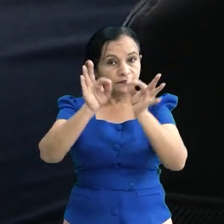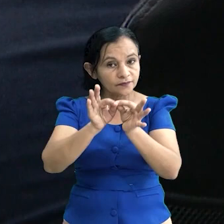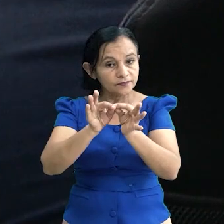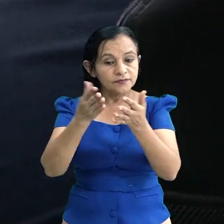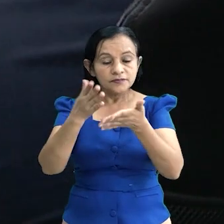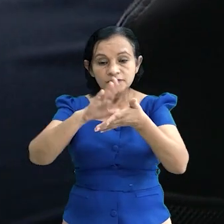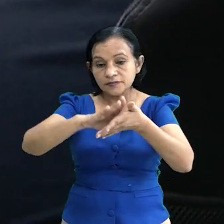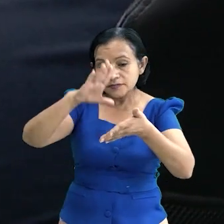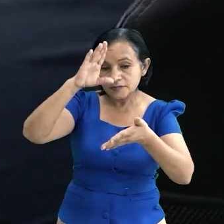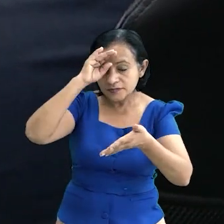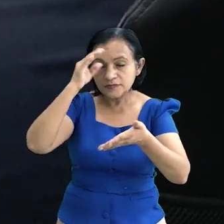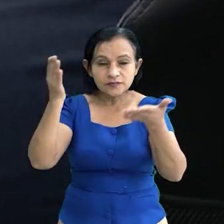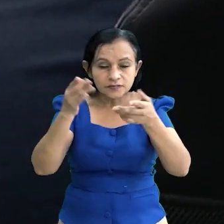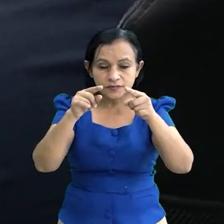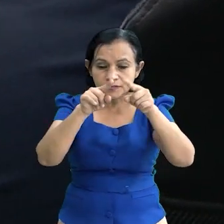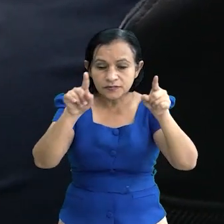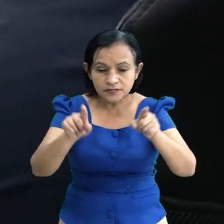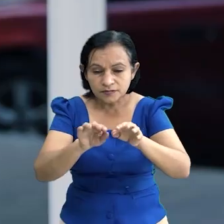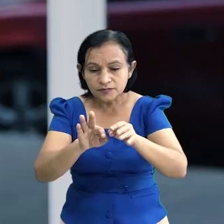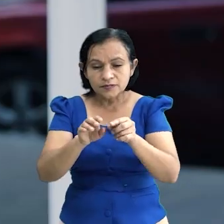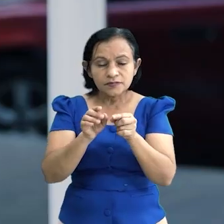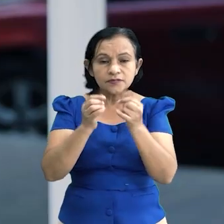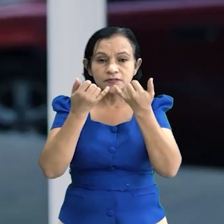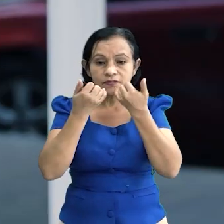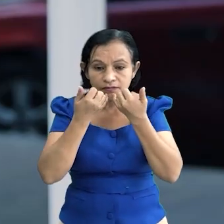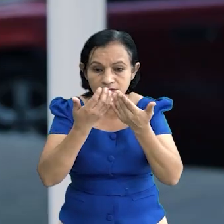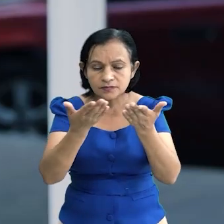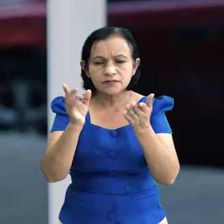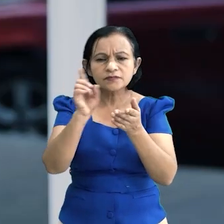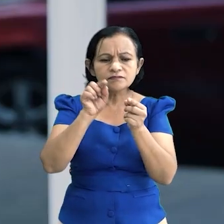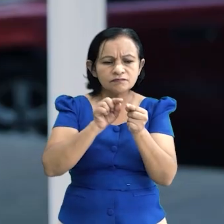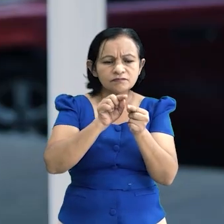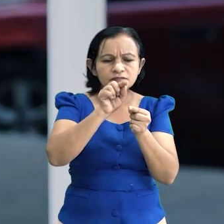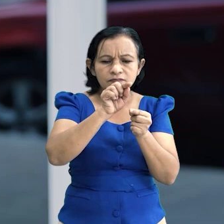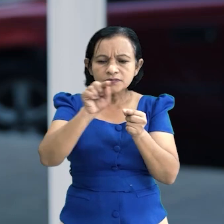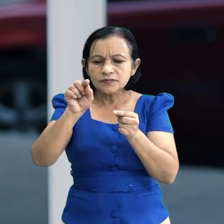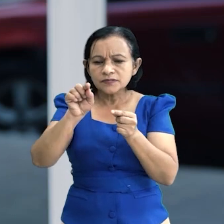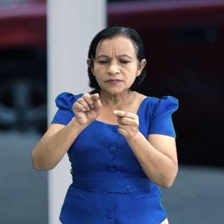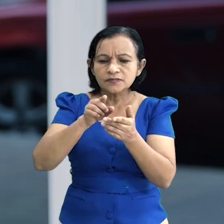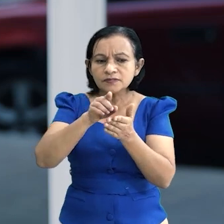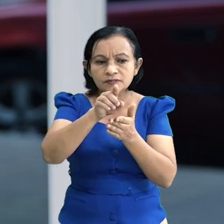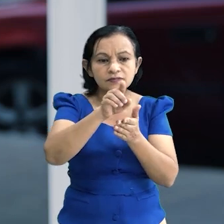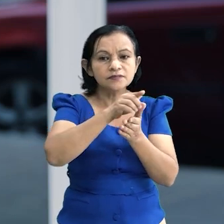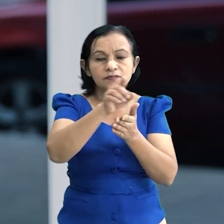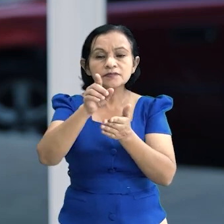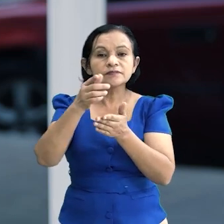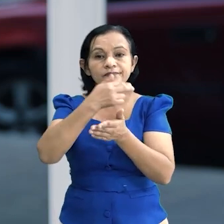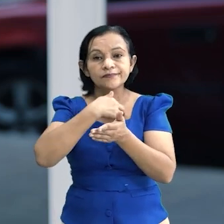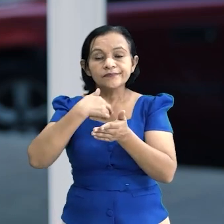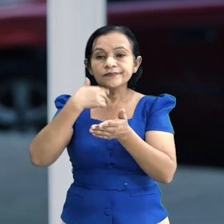nos apropiemos de herramientas de sistemas de información geográfica y es por ello que andamos también